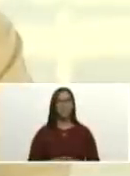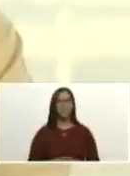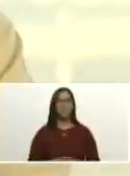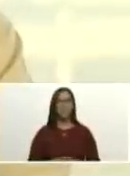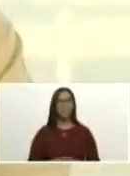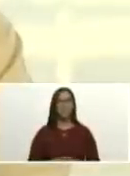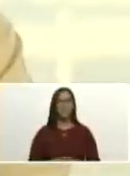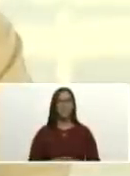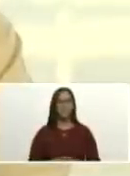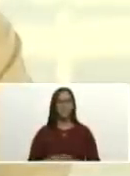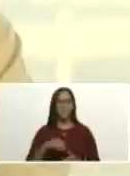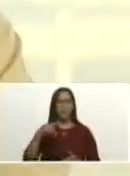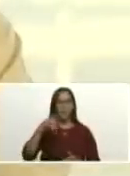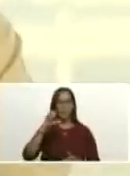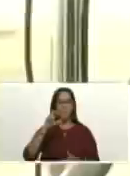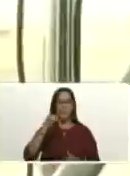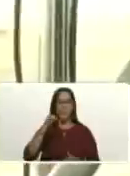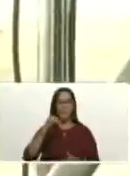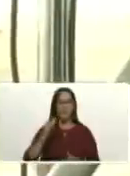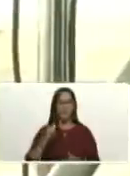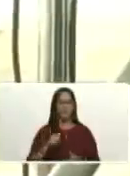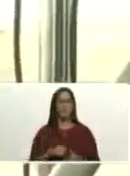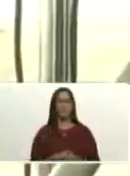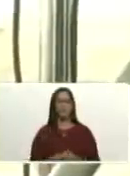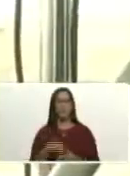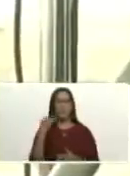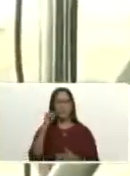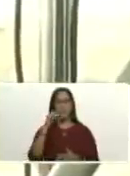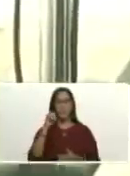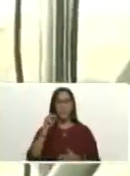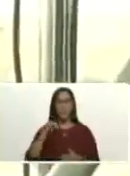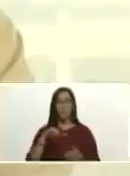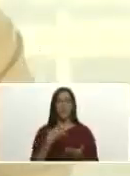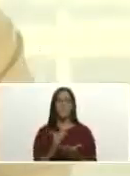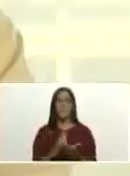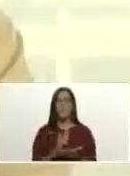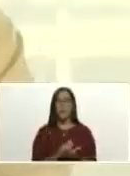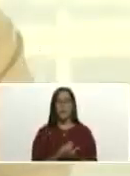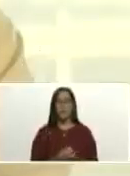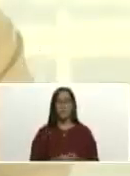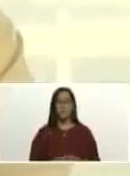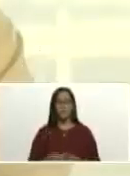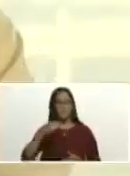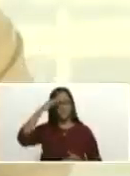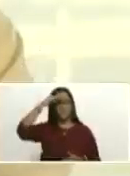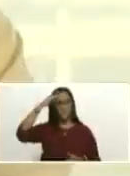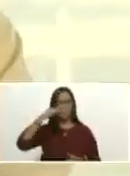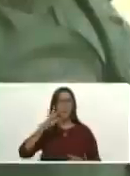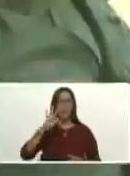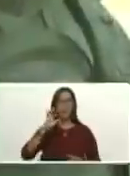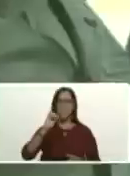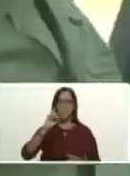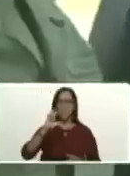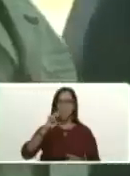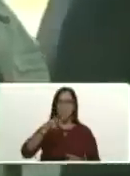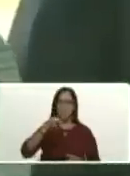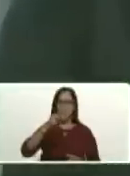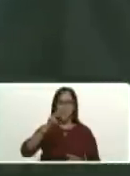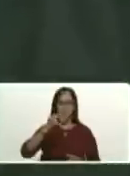general de División Pérez Moto, comandante de la SODI Monaga, y al general de Brigada Herrera Duarte, comandante de la